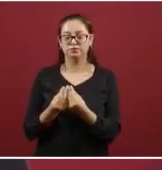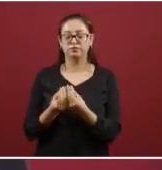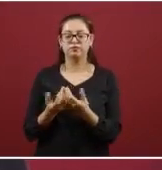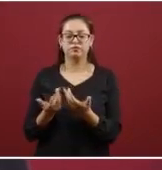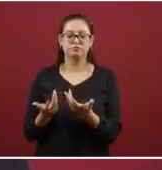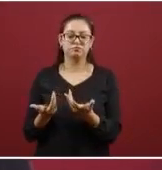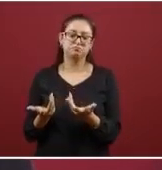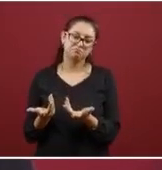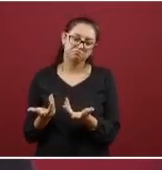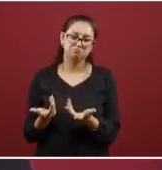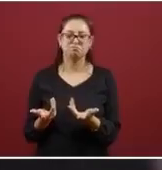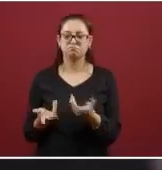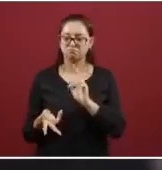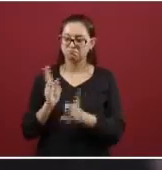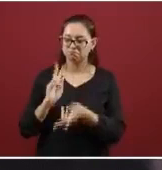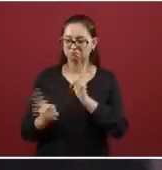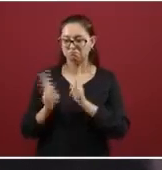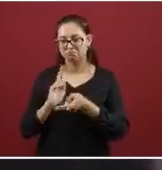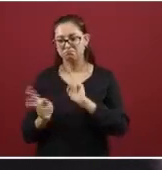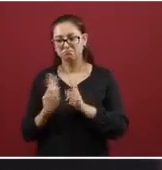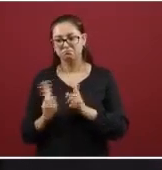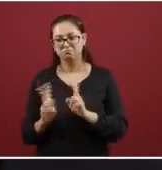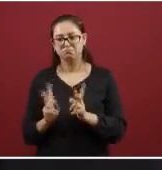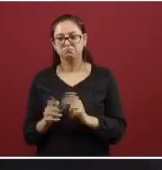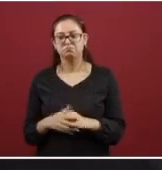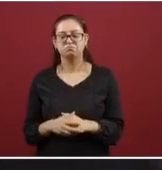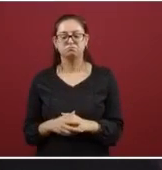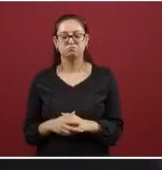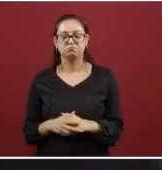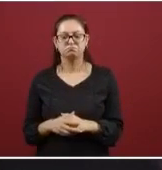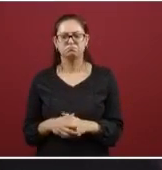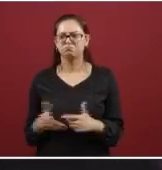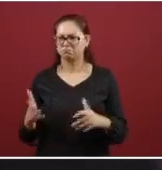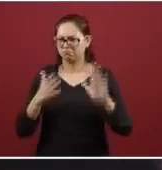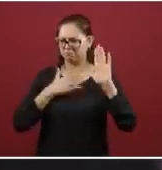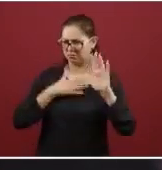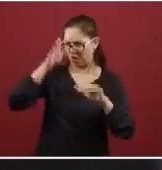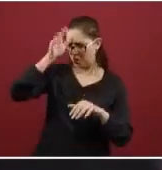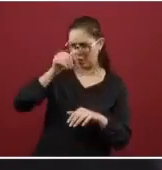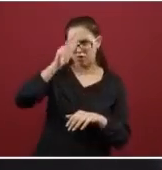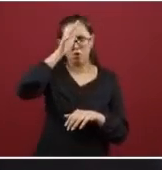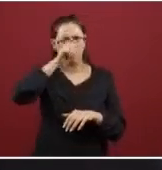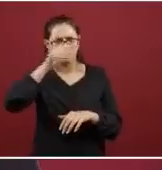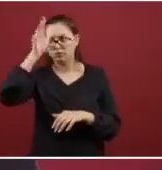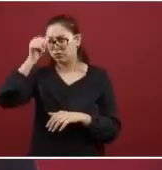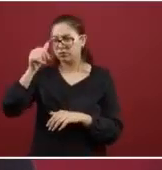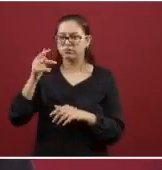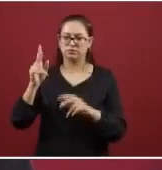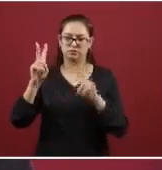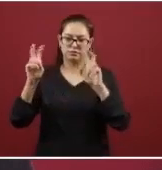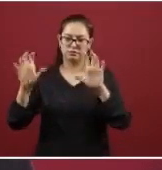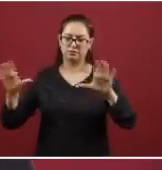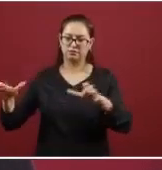podamos platicar y reafirmar nuestros compromisos con el